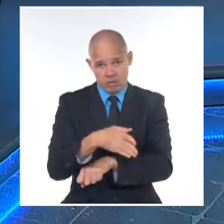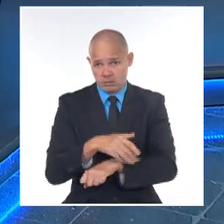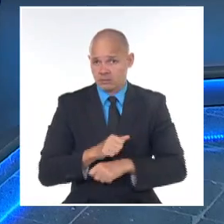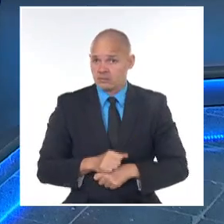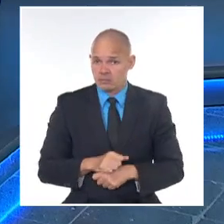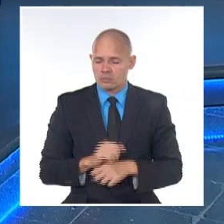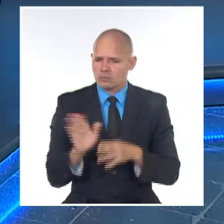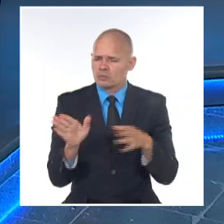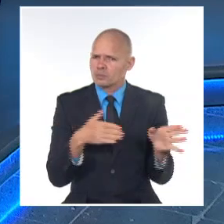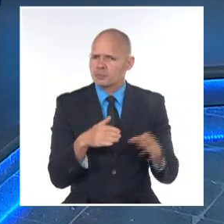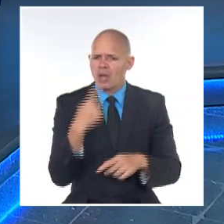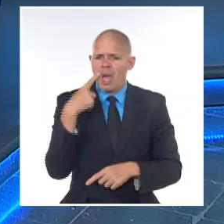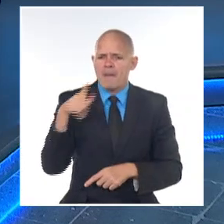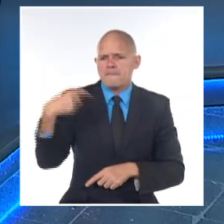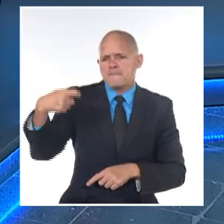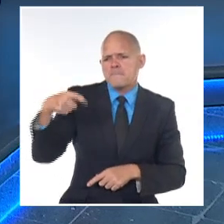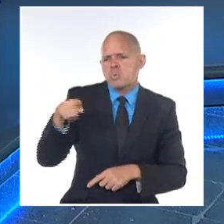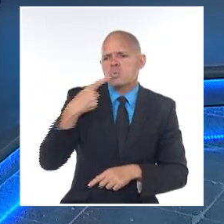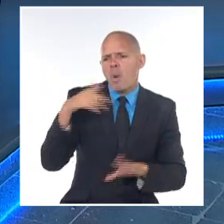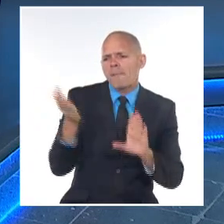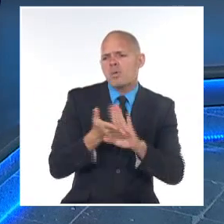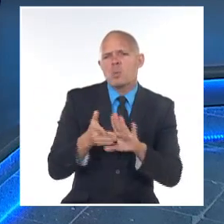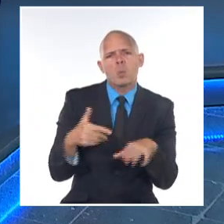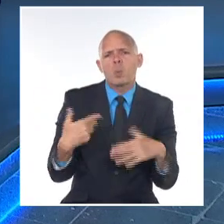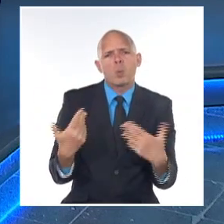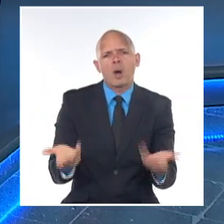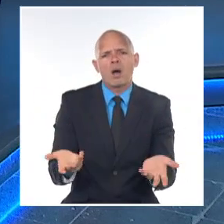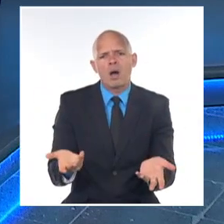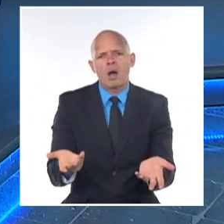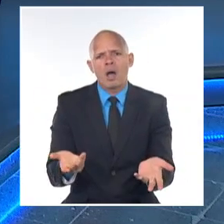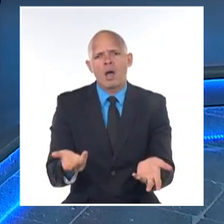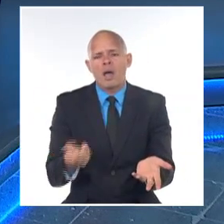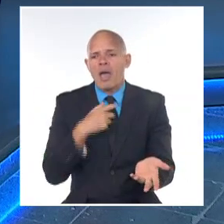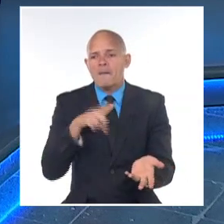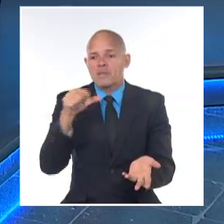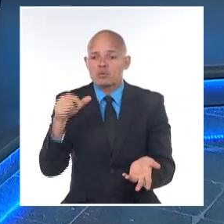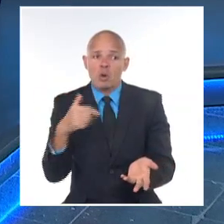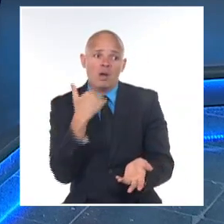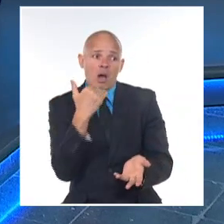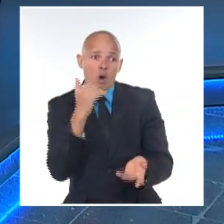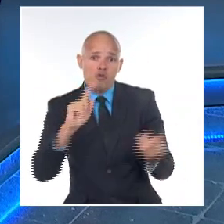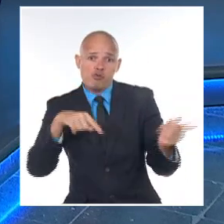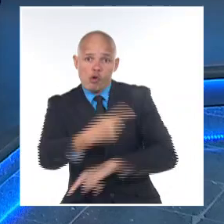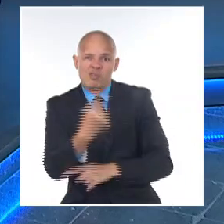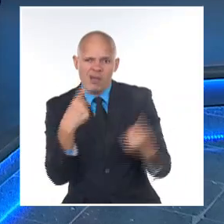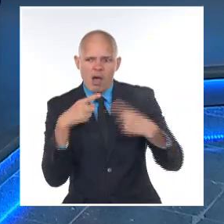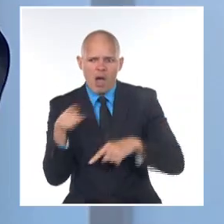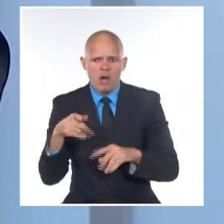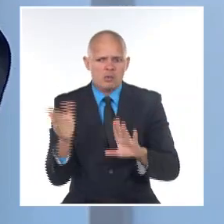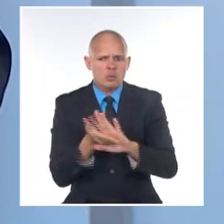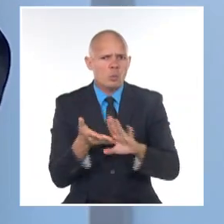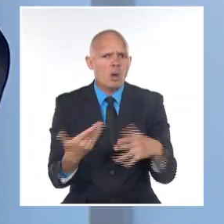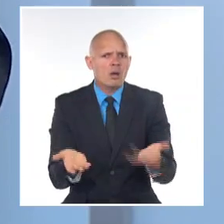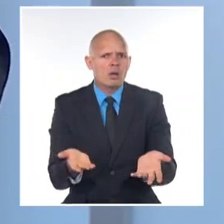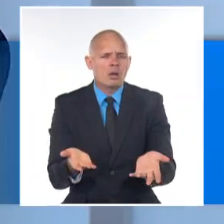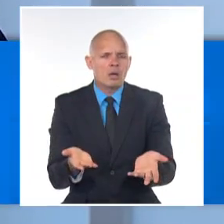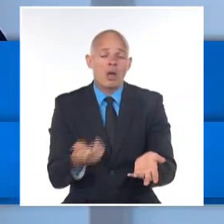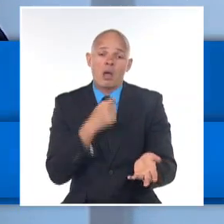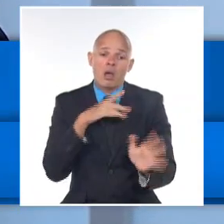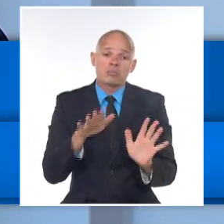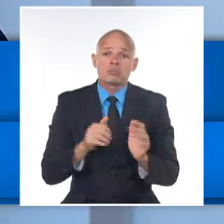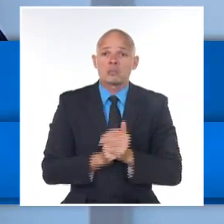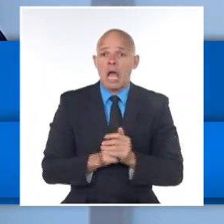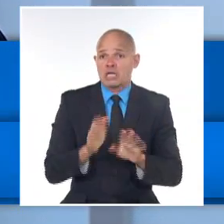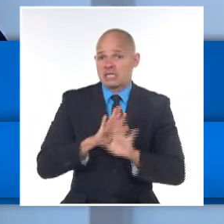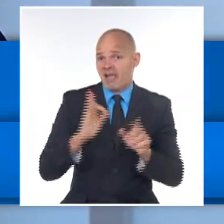del tribunal, las sanciones, la manera en la que el tribunal considera finalmente estas conductas. Sí, de igual forma, cuando son presentados por el fiscal